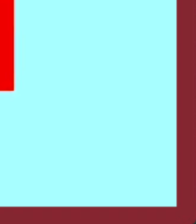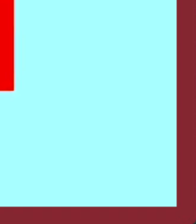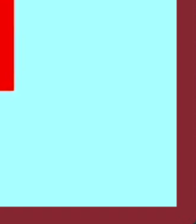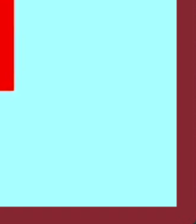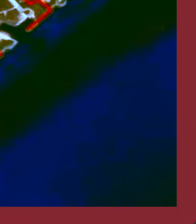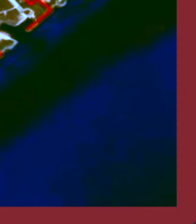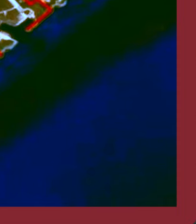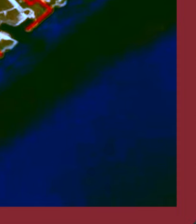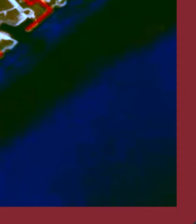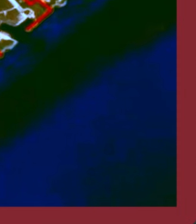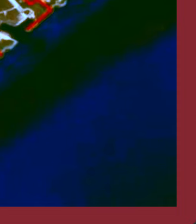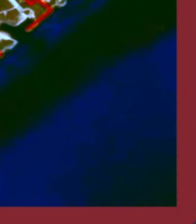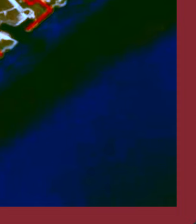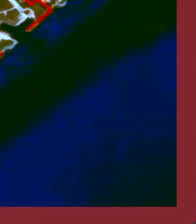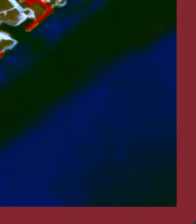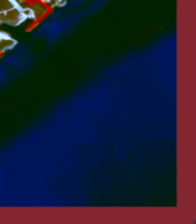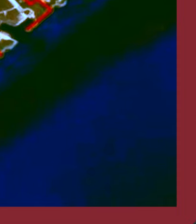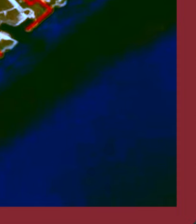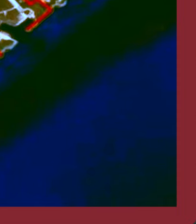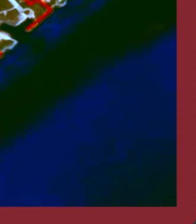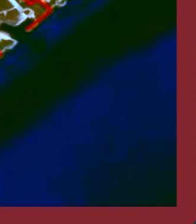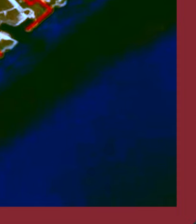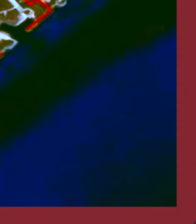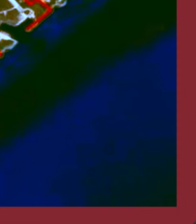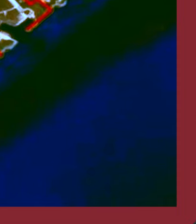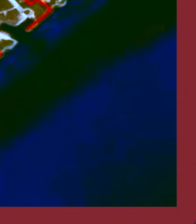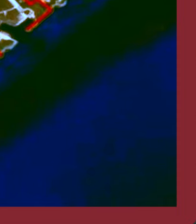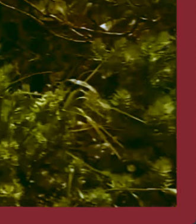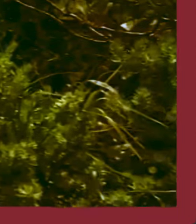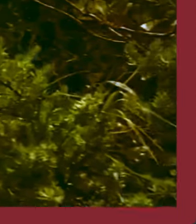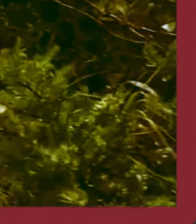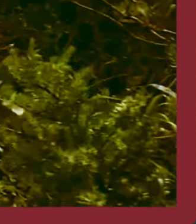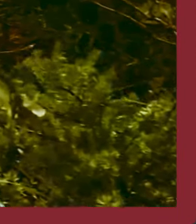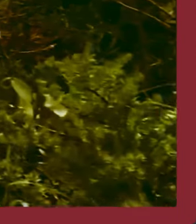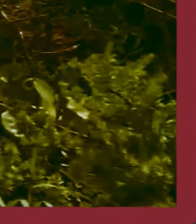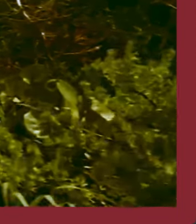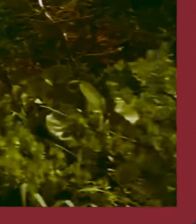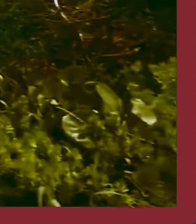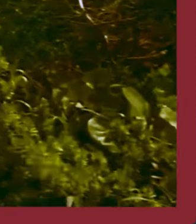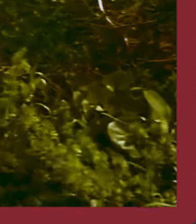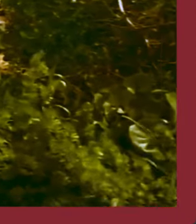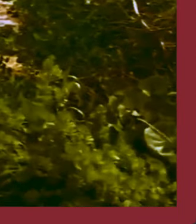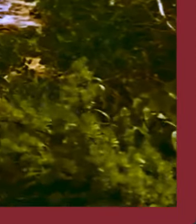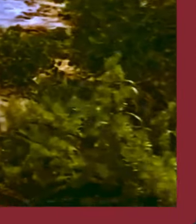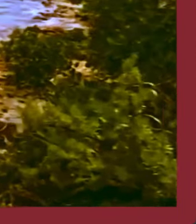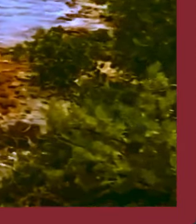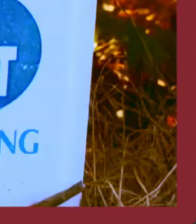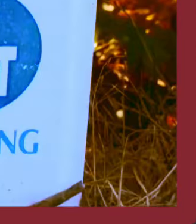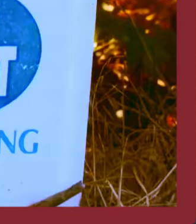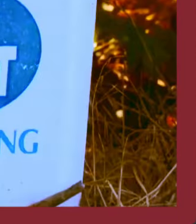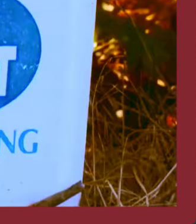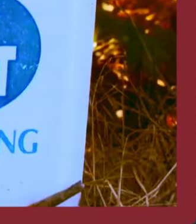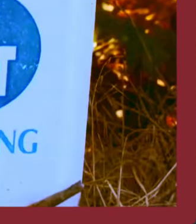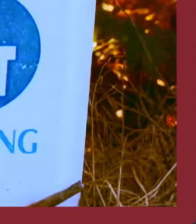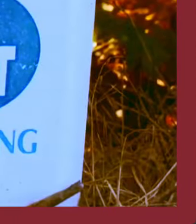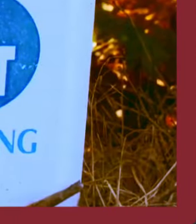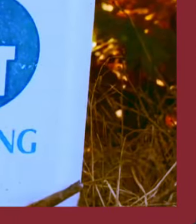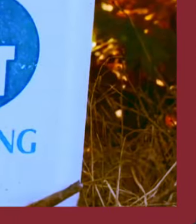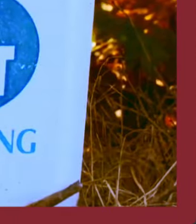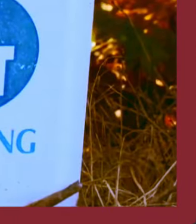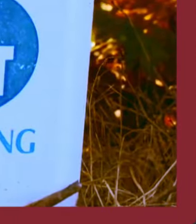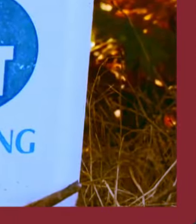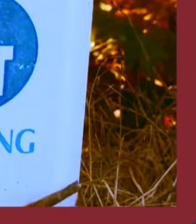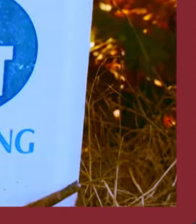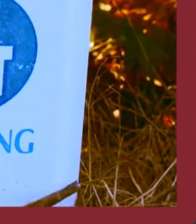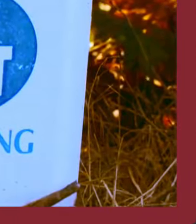en 2001, Vulcan adquirió todas las acciones de Calica, convirtiéndose en la dueña absoluta del negocio a través de su filial Sacti